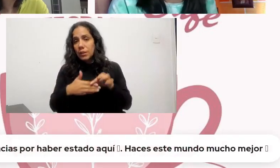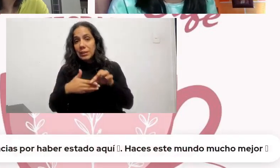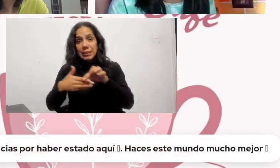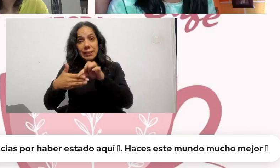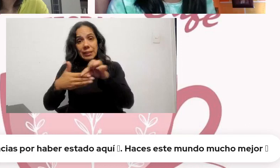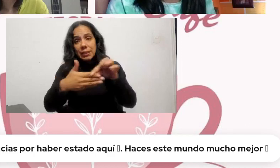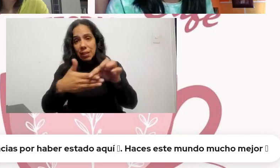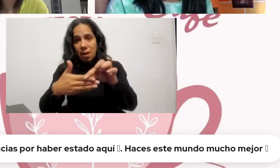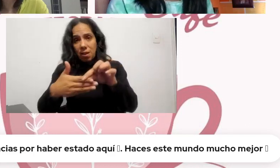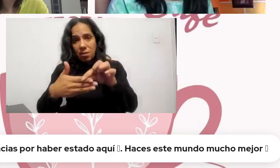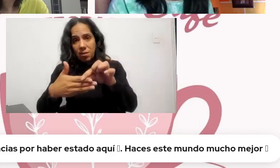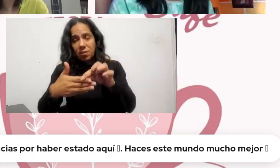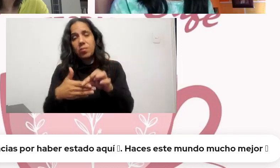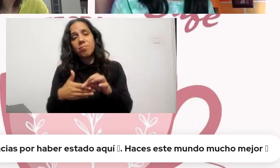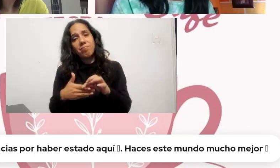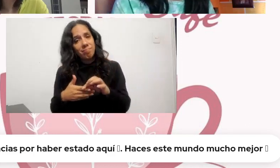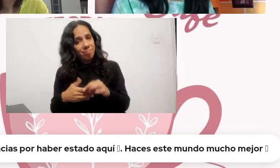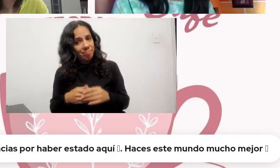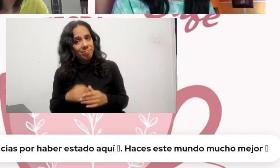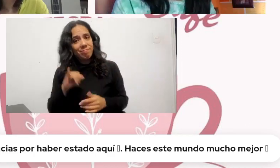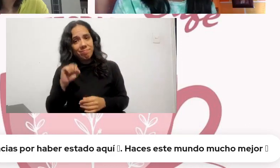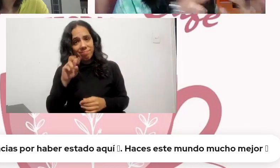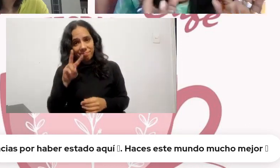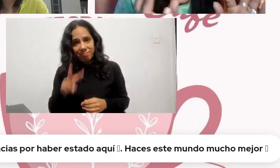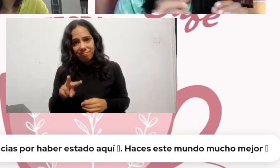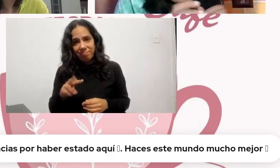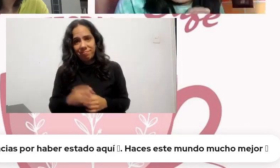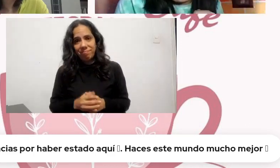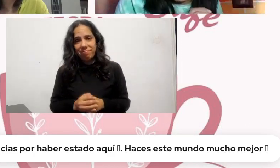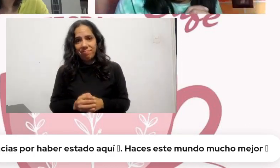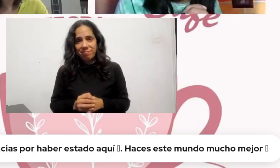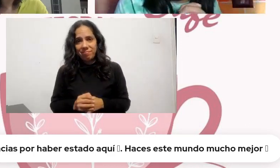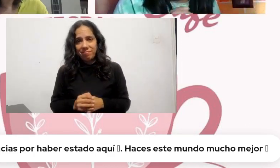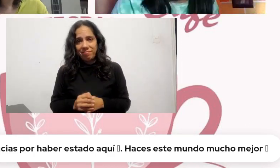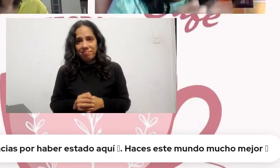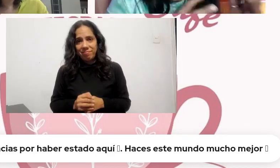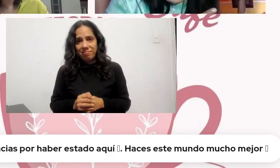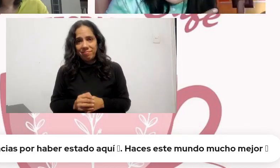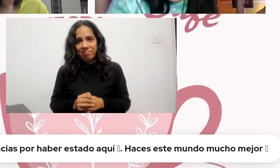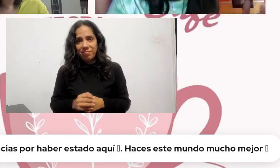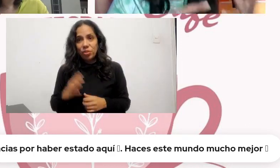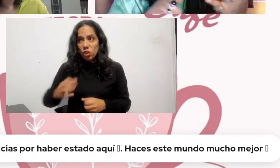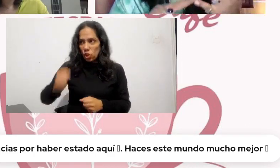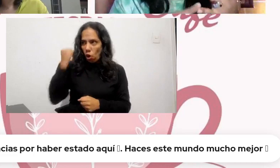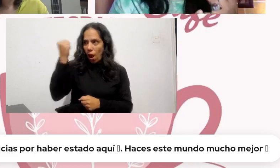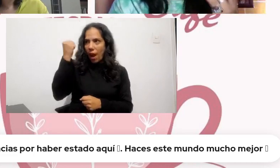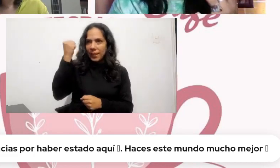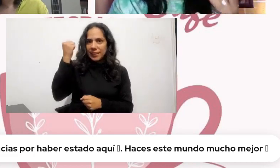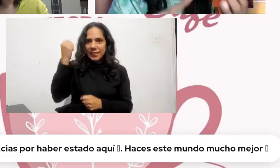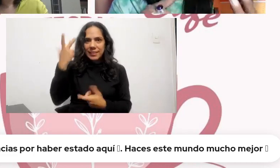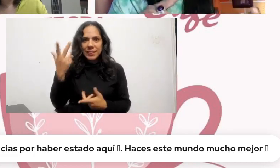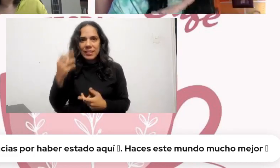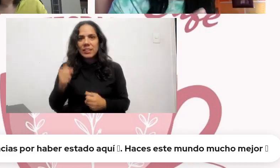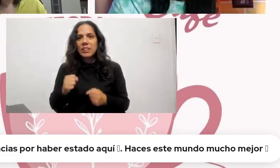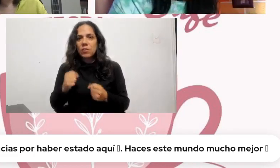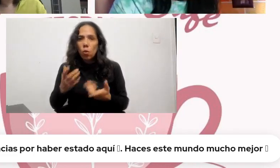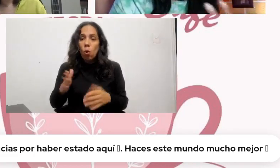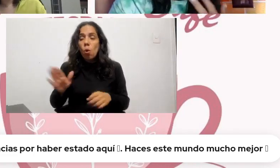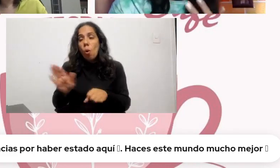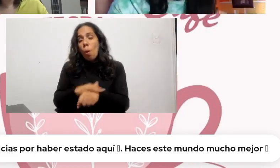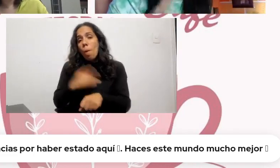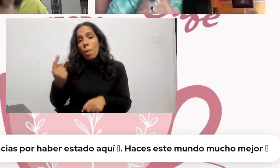salgan de ese estatus, ¿no? Entonces, ese es el plus que me da mi activismo de haber vivido situación de calle,